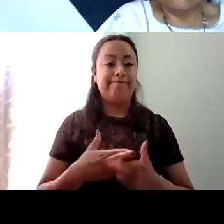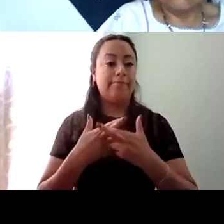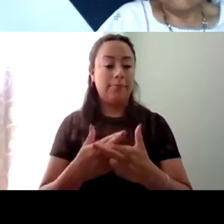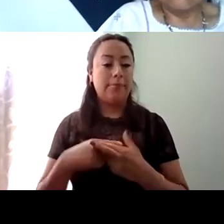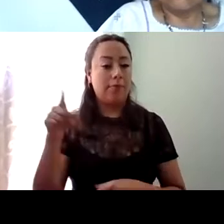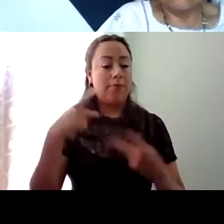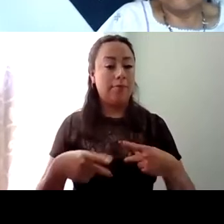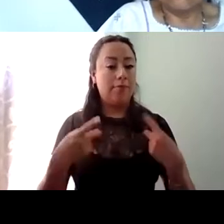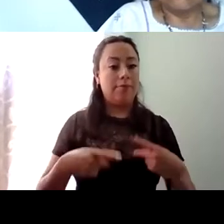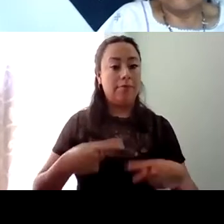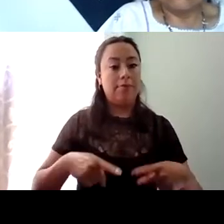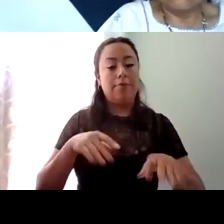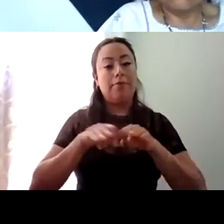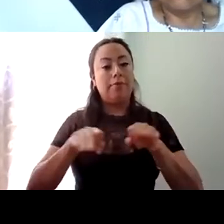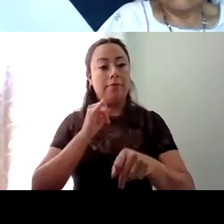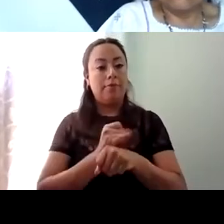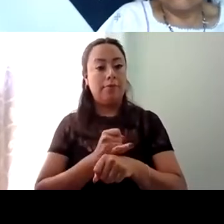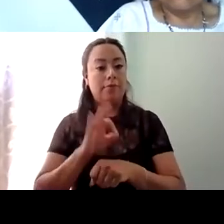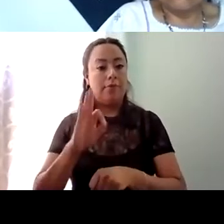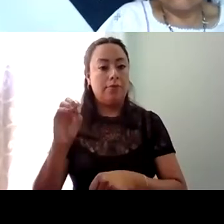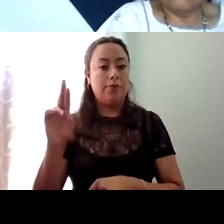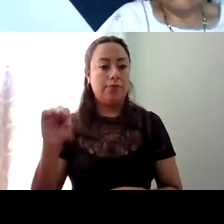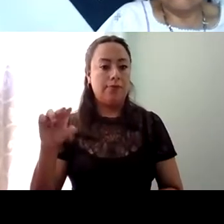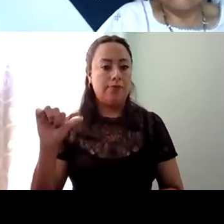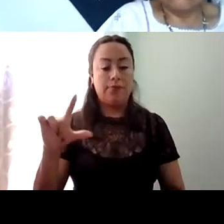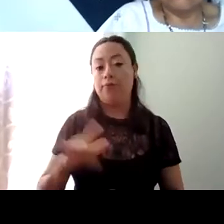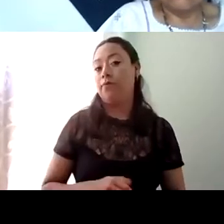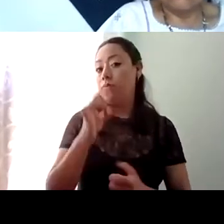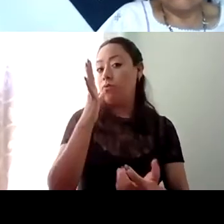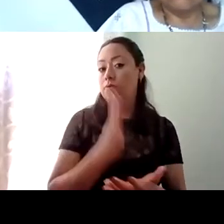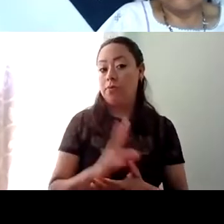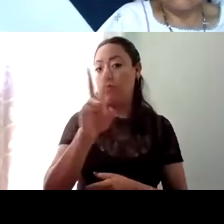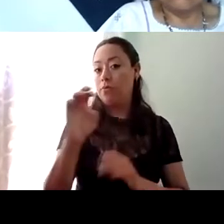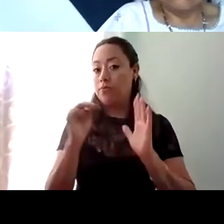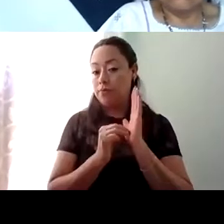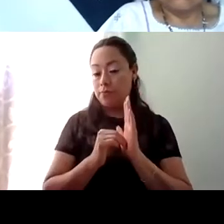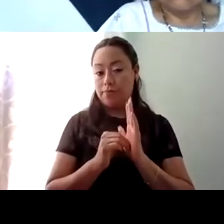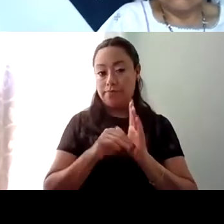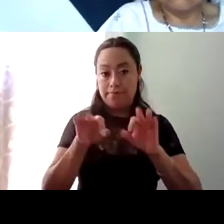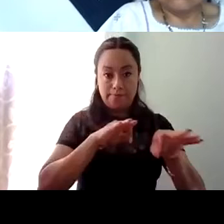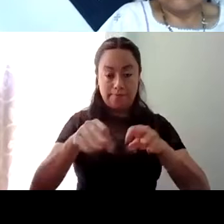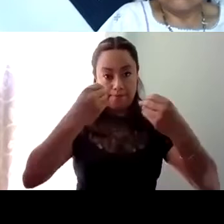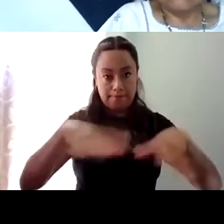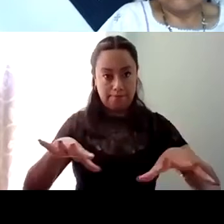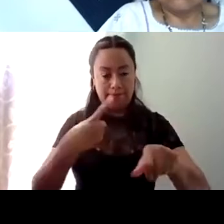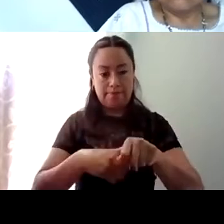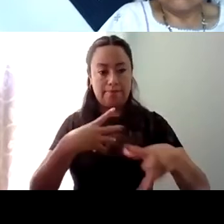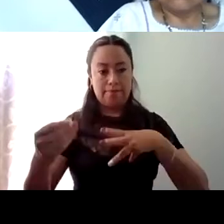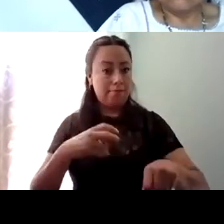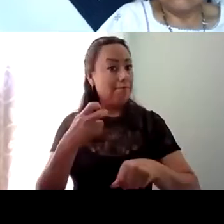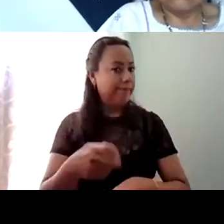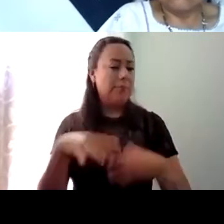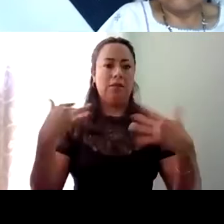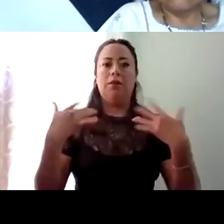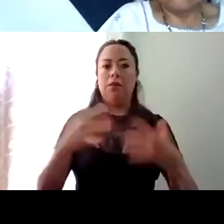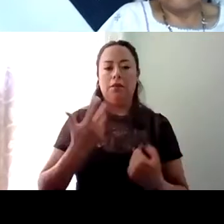se trata únicamente de los 220,000 empleos que perdió la ciudad por la pandemia, lo cual es sumamente alarmante, pero